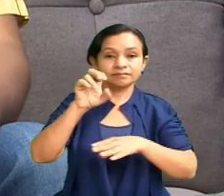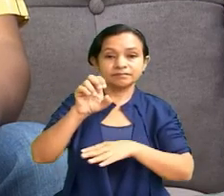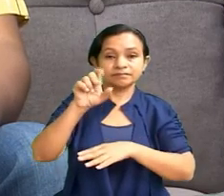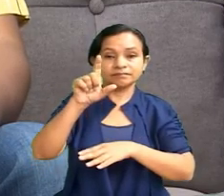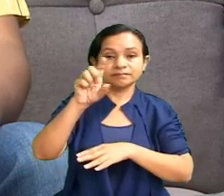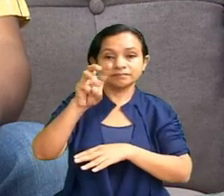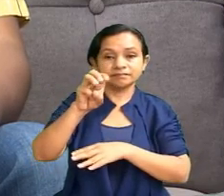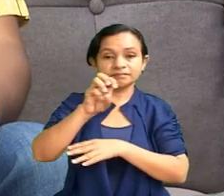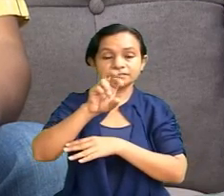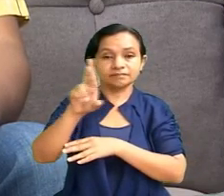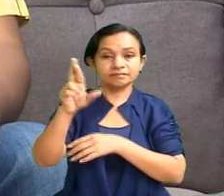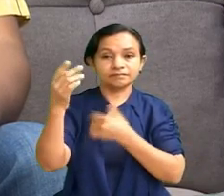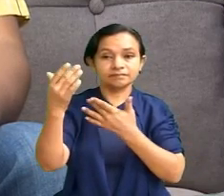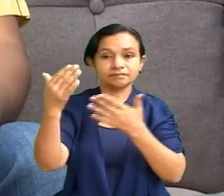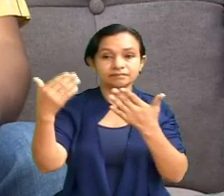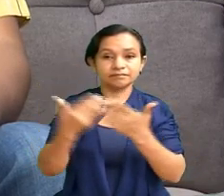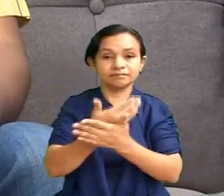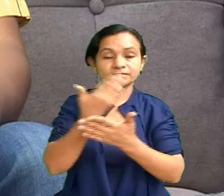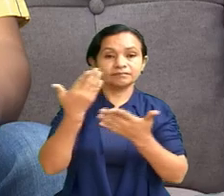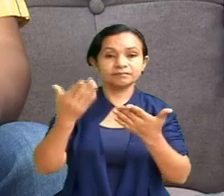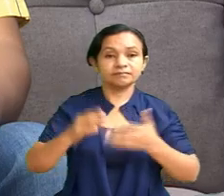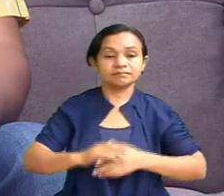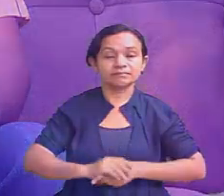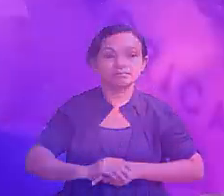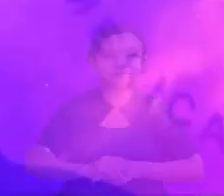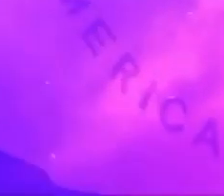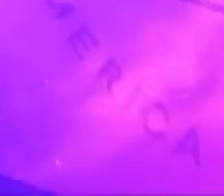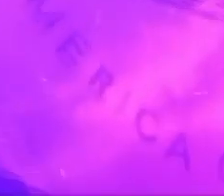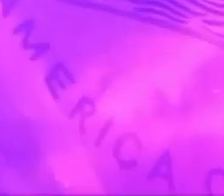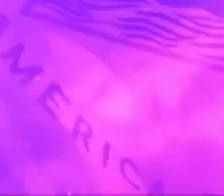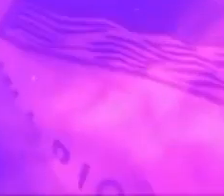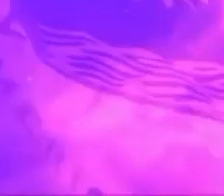elmer marcia y les esperamos en una nueva edición